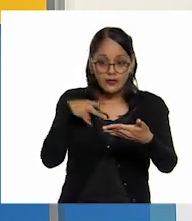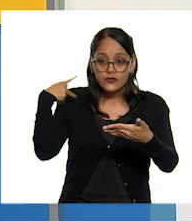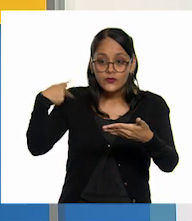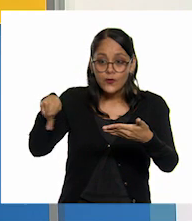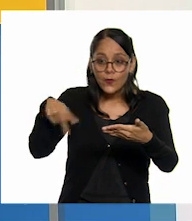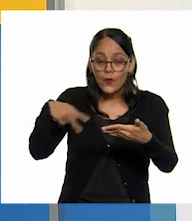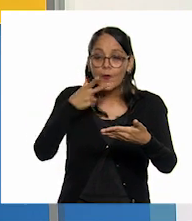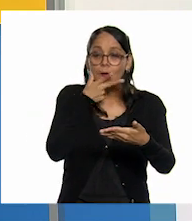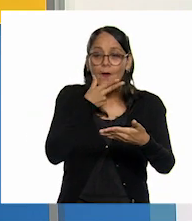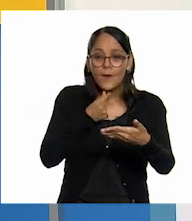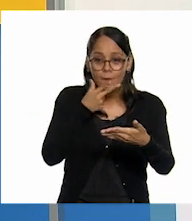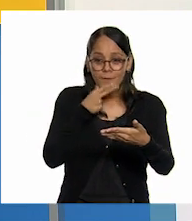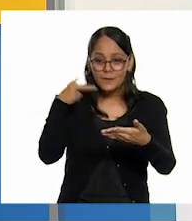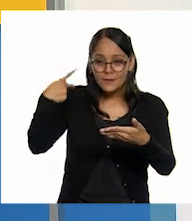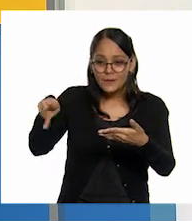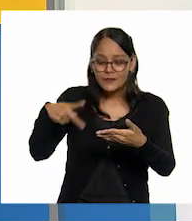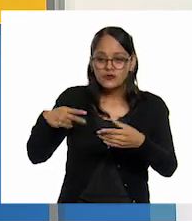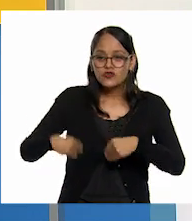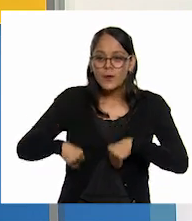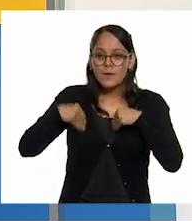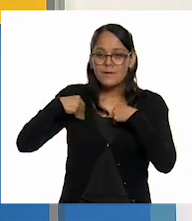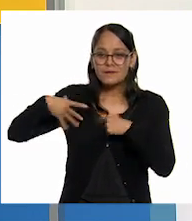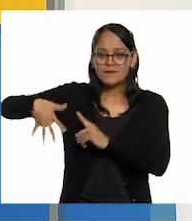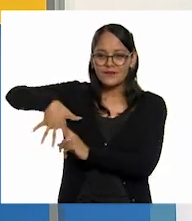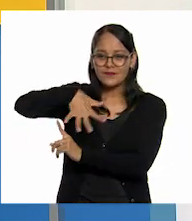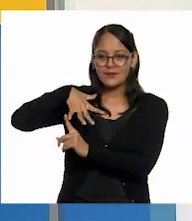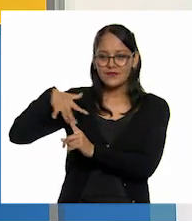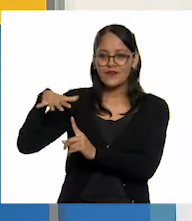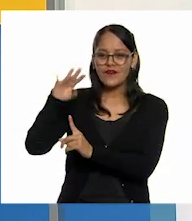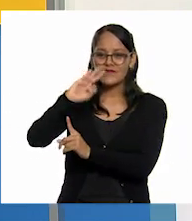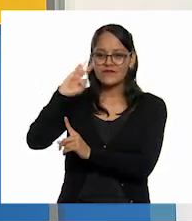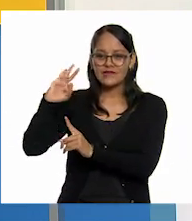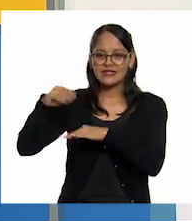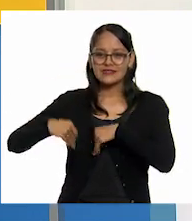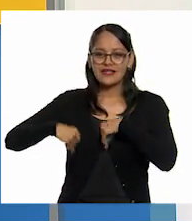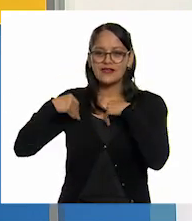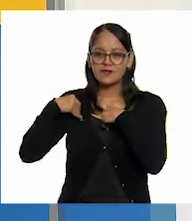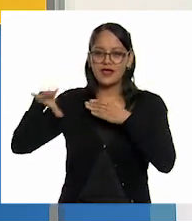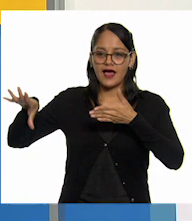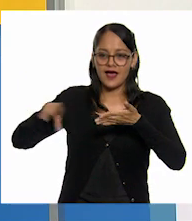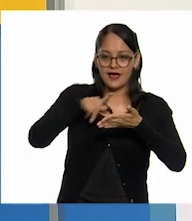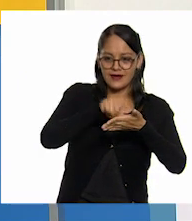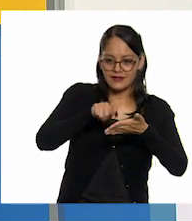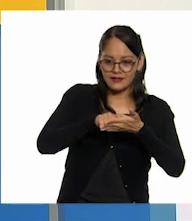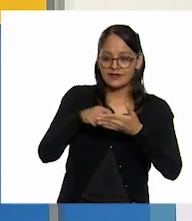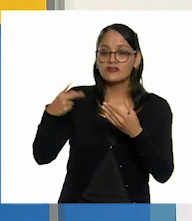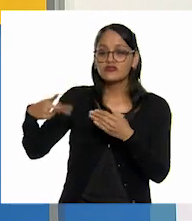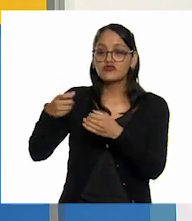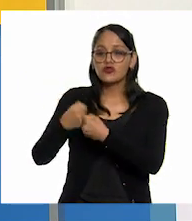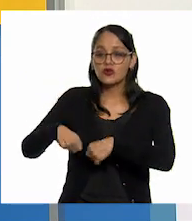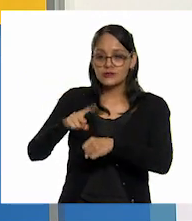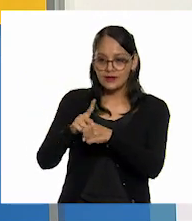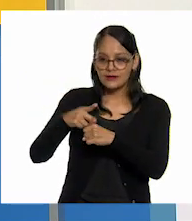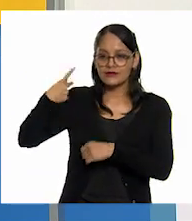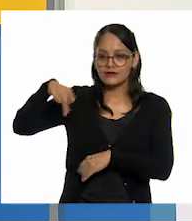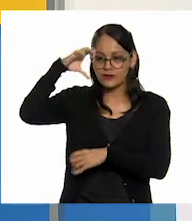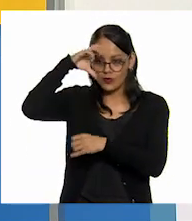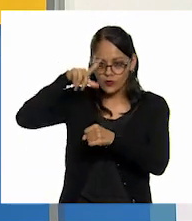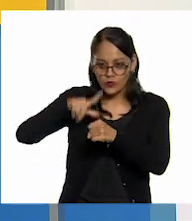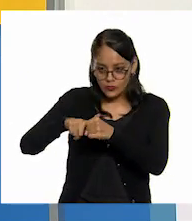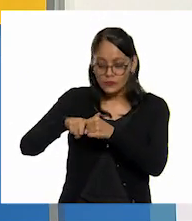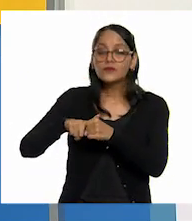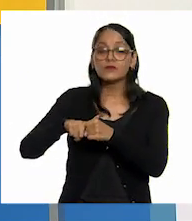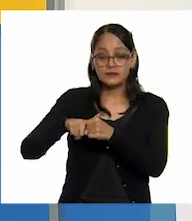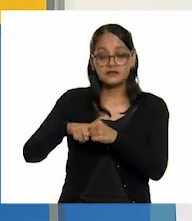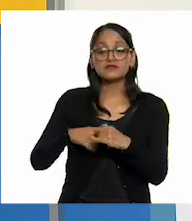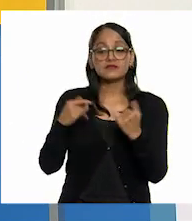un reflejo de la época en la que viven o vivieron, de su sociedad, de su cultura, y que